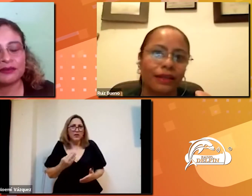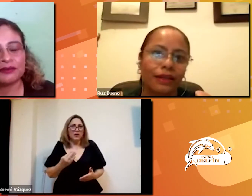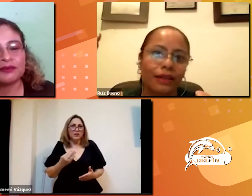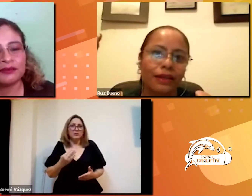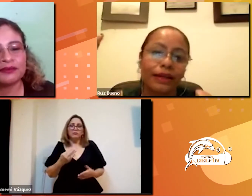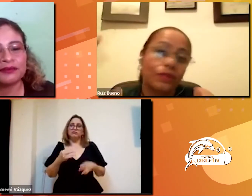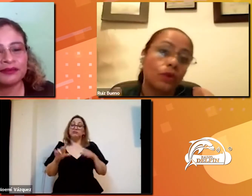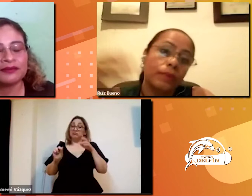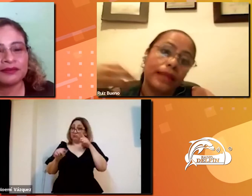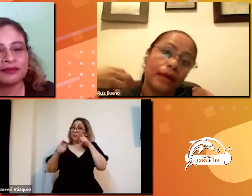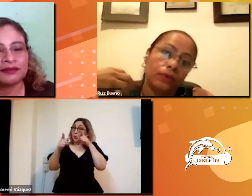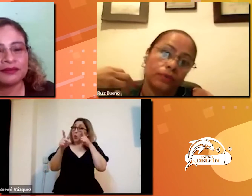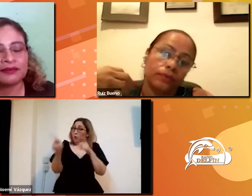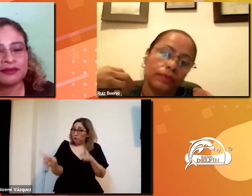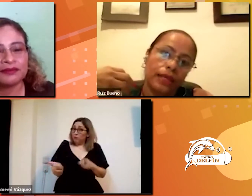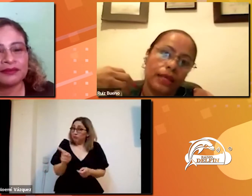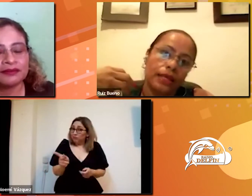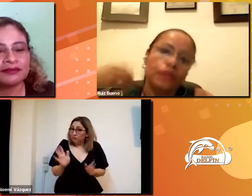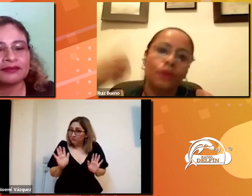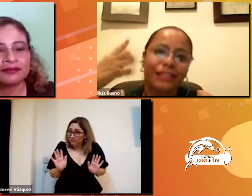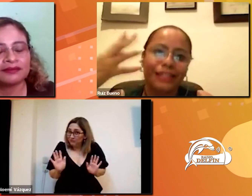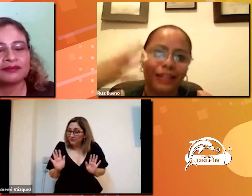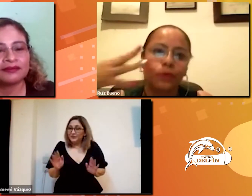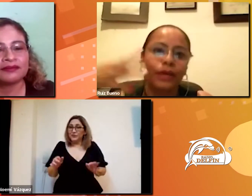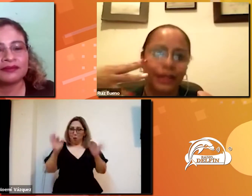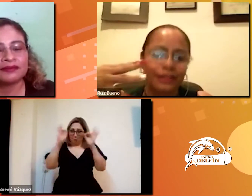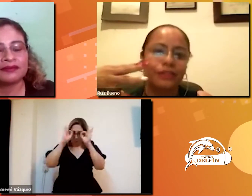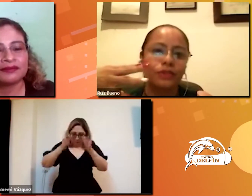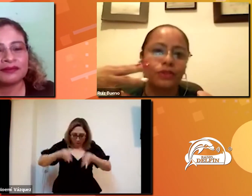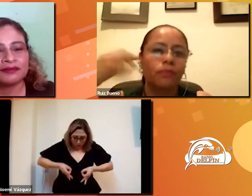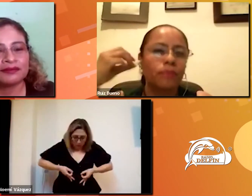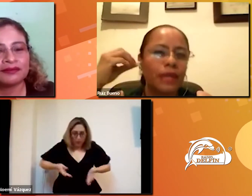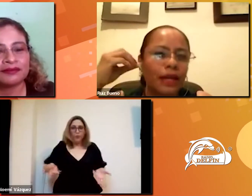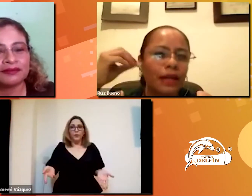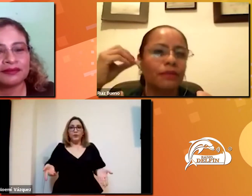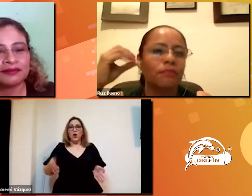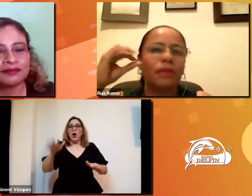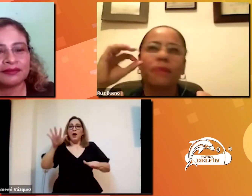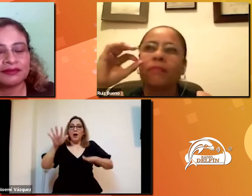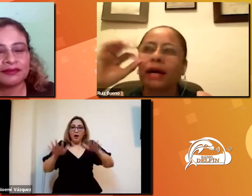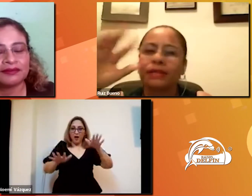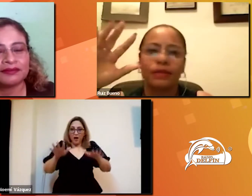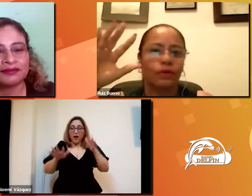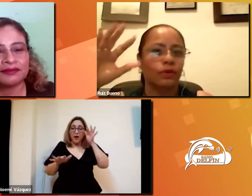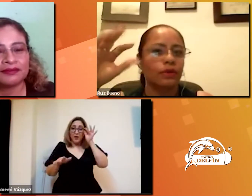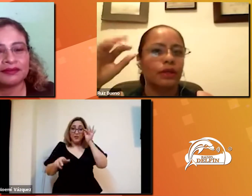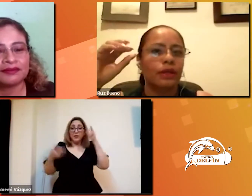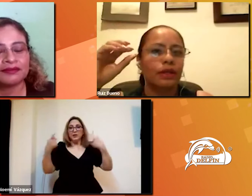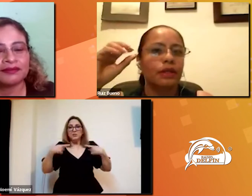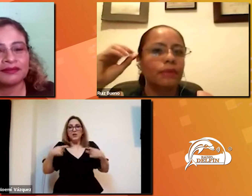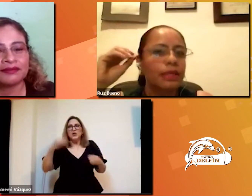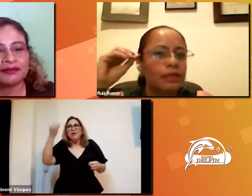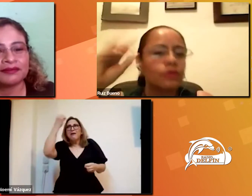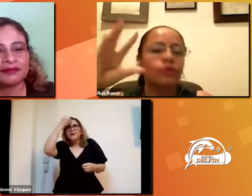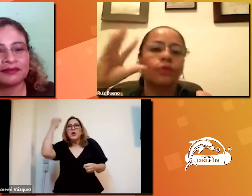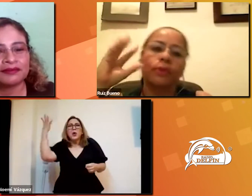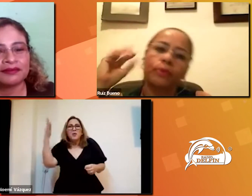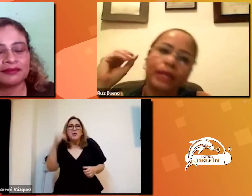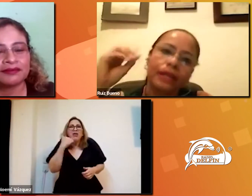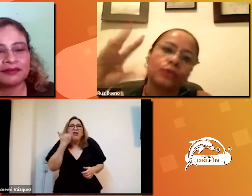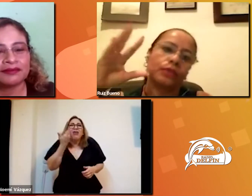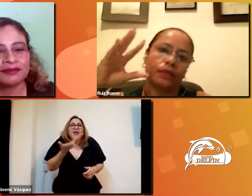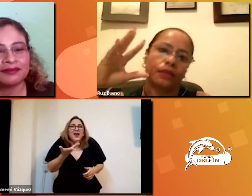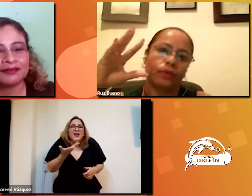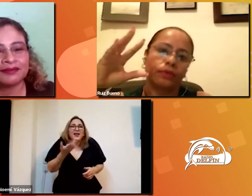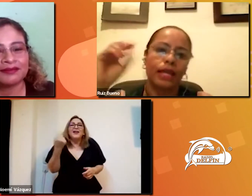ser que se olvidaron. Y yo a veces les hago un ejercicio bien, bien básico y bien chistoso, pero